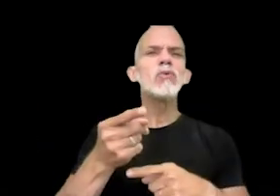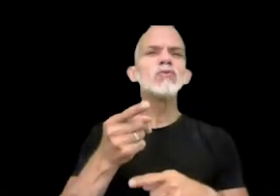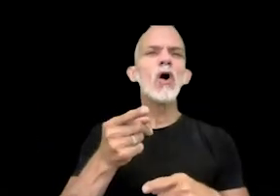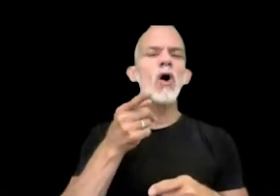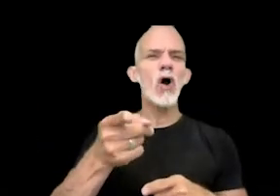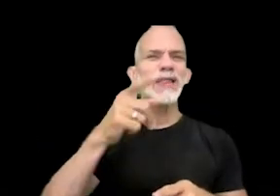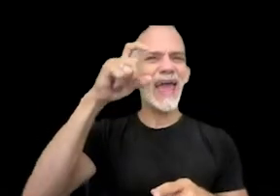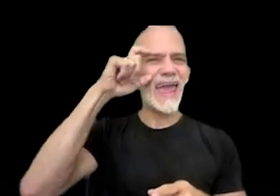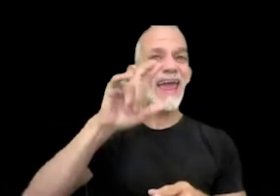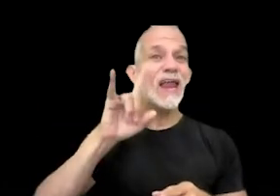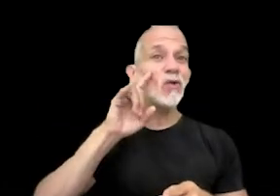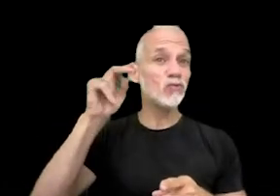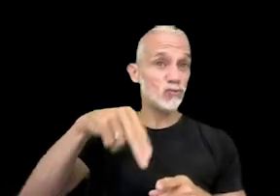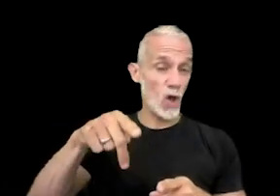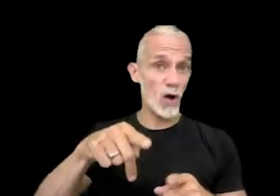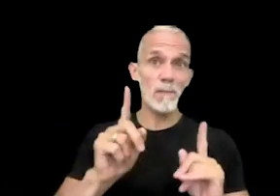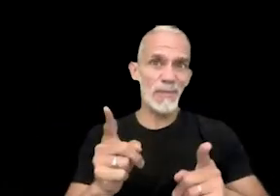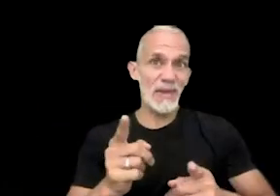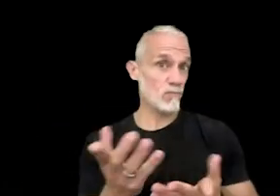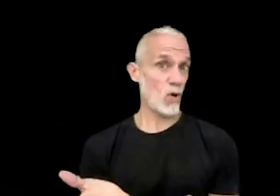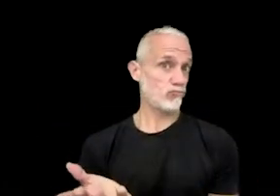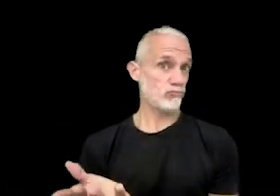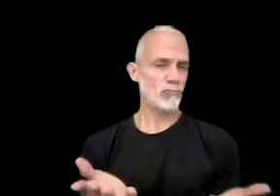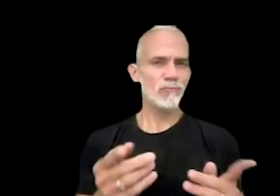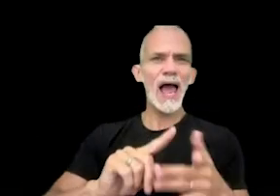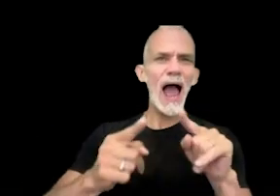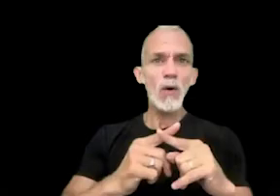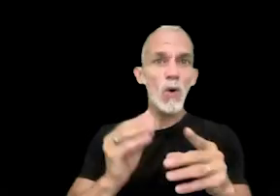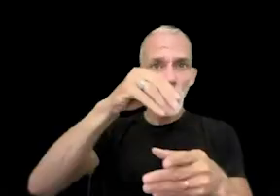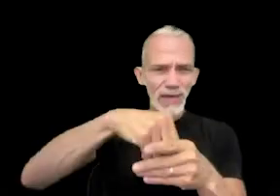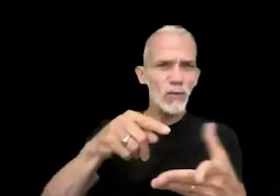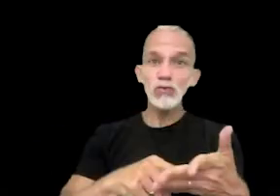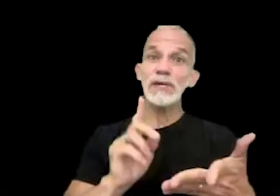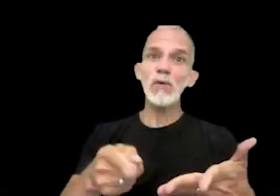antiabusiva en el tratado mismo. ¿Qué significa?